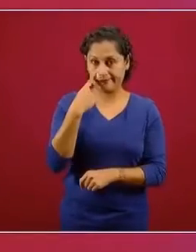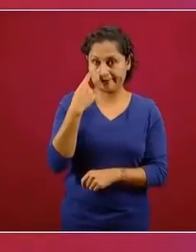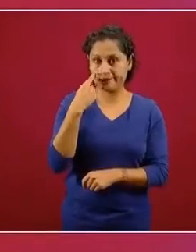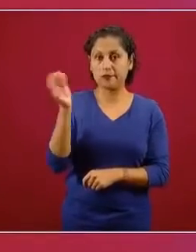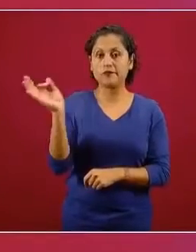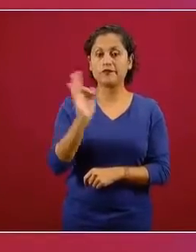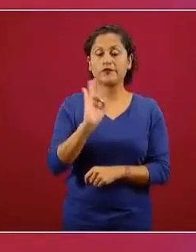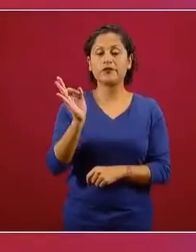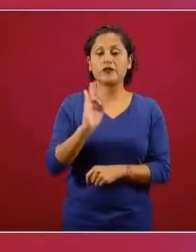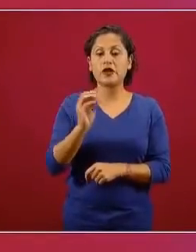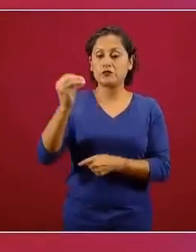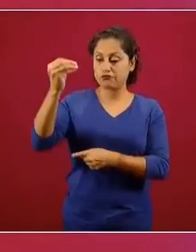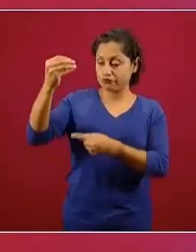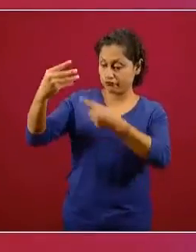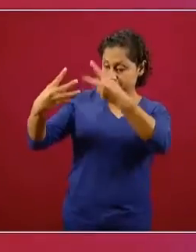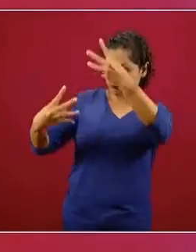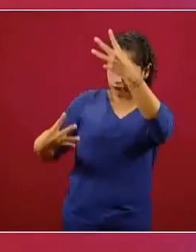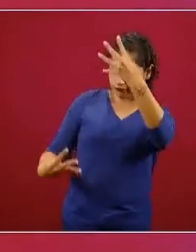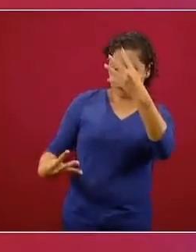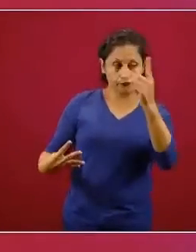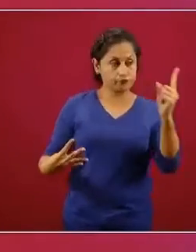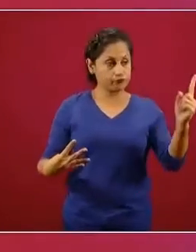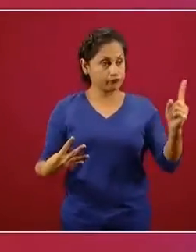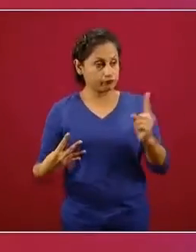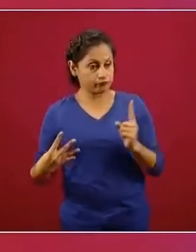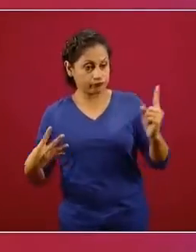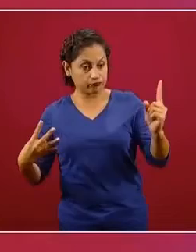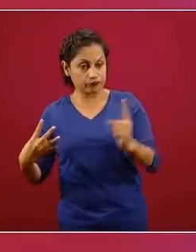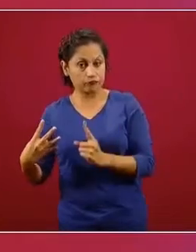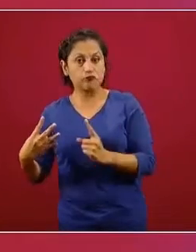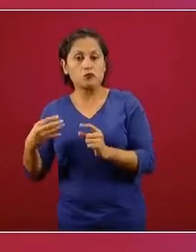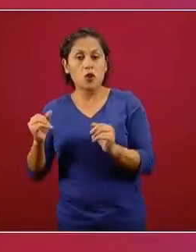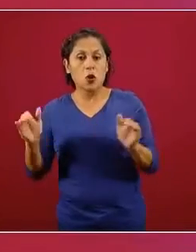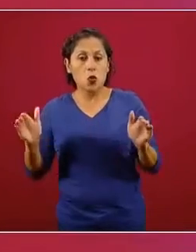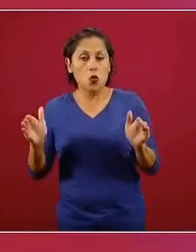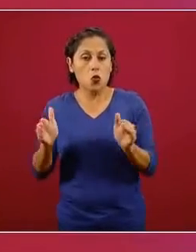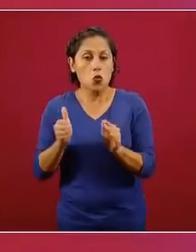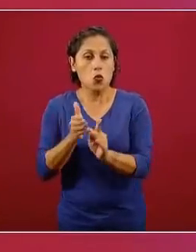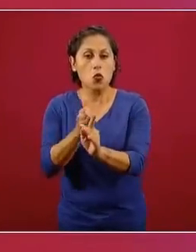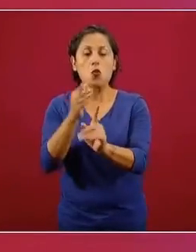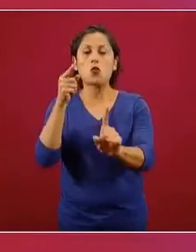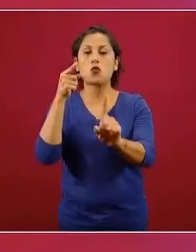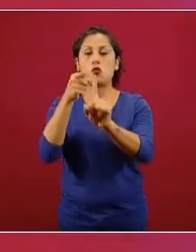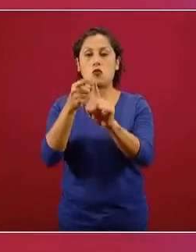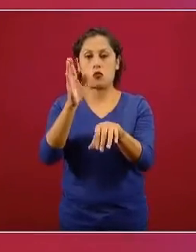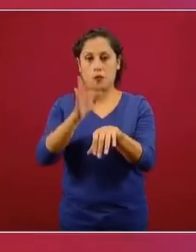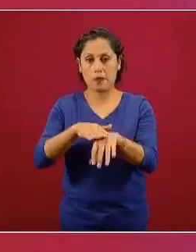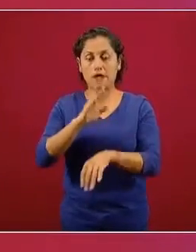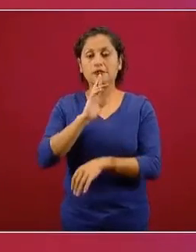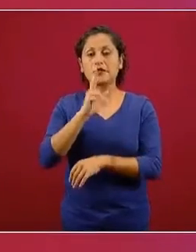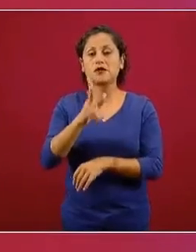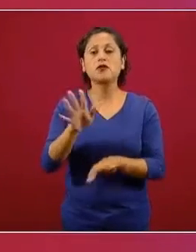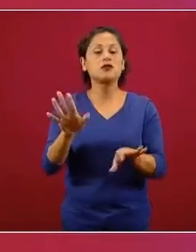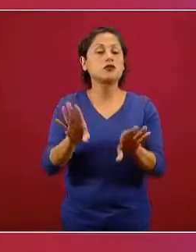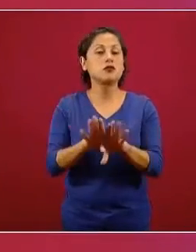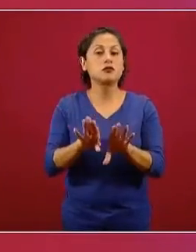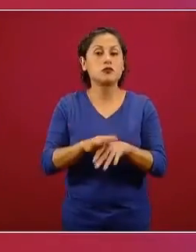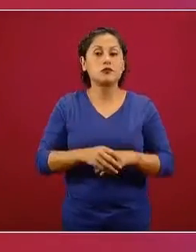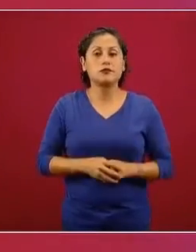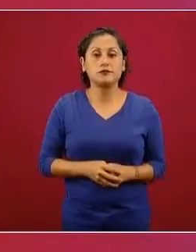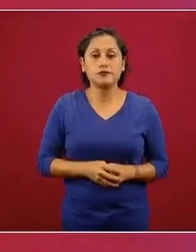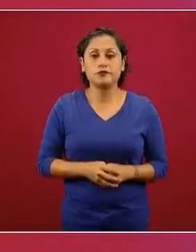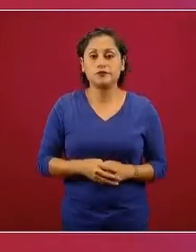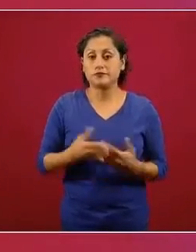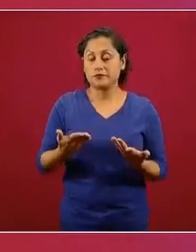sean las definiciones de caso, más sensibles son. La limitante, desde luego, es que se pierde precisión,